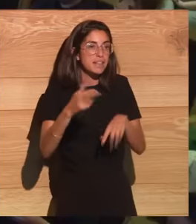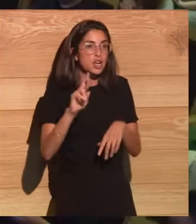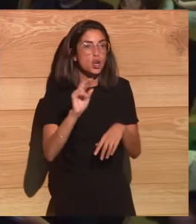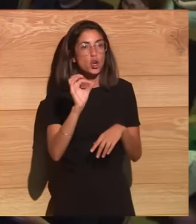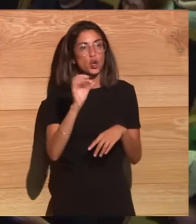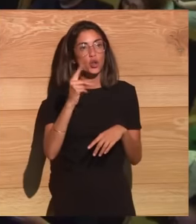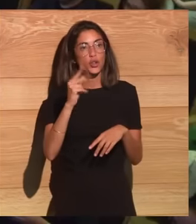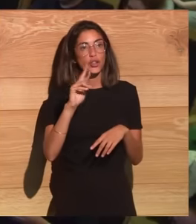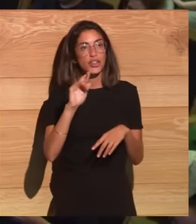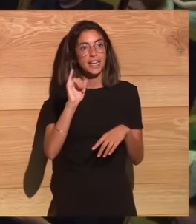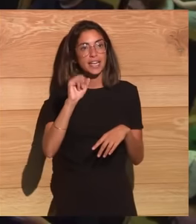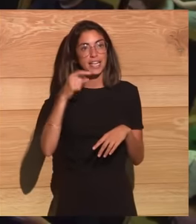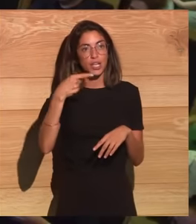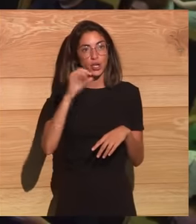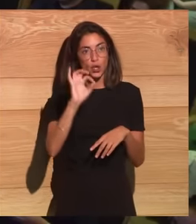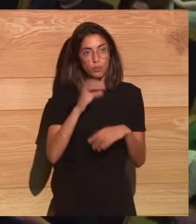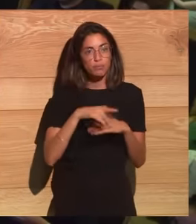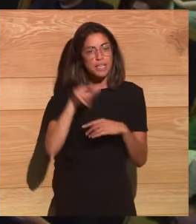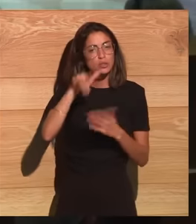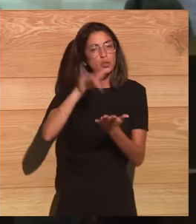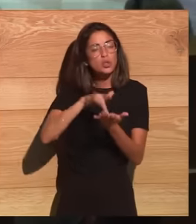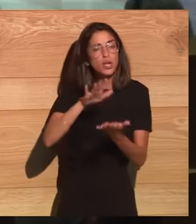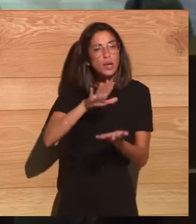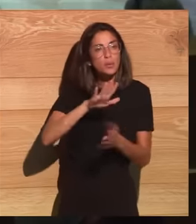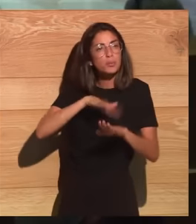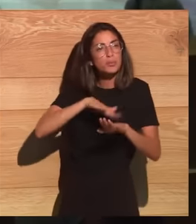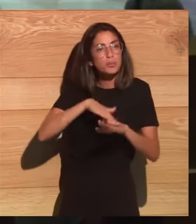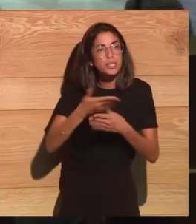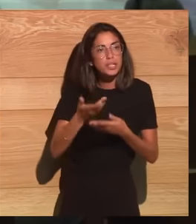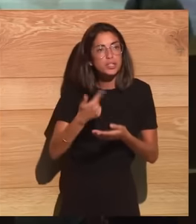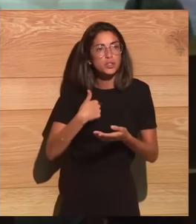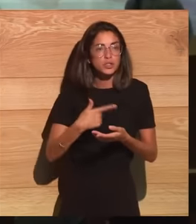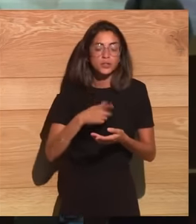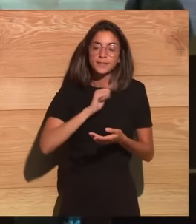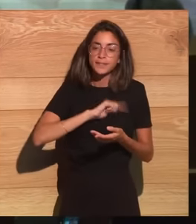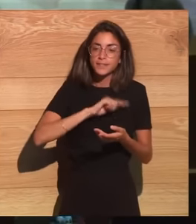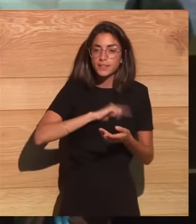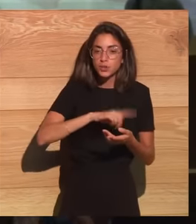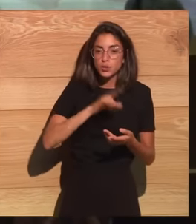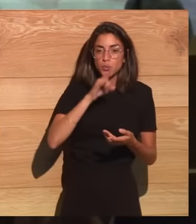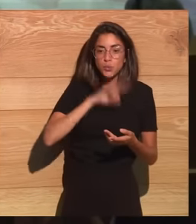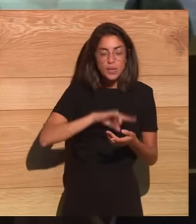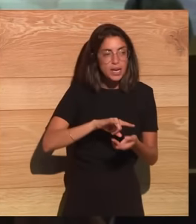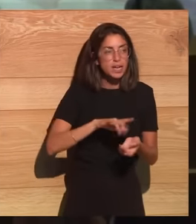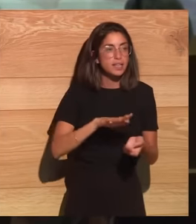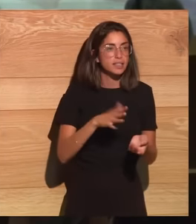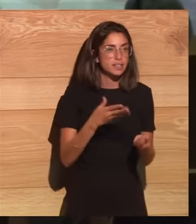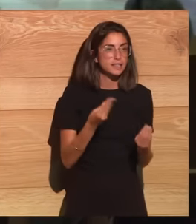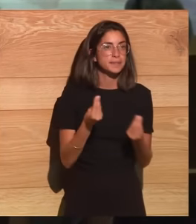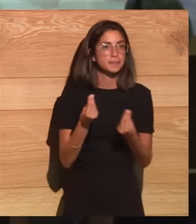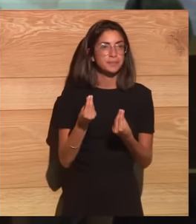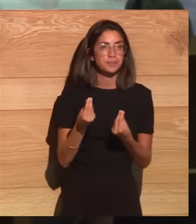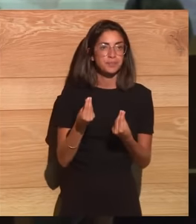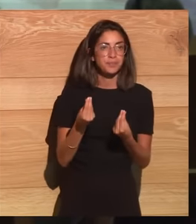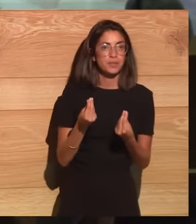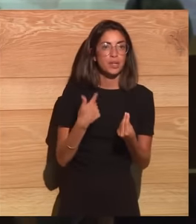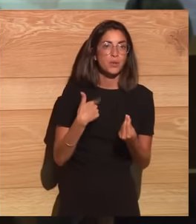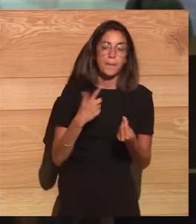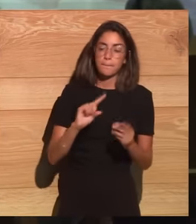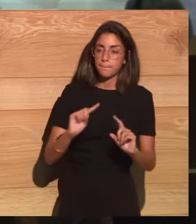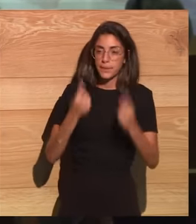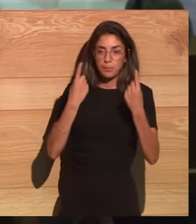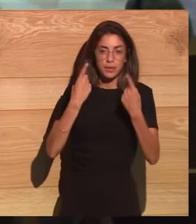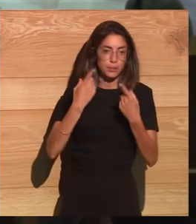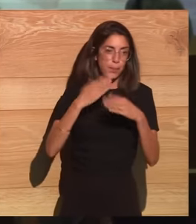¿Por qué pasó eso, Arturo? Explícanoslo. Es que lo he pasado muy mal, de verdad, con el... Es que lo he pasado muy mal con el... O sea, lo primero que tengo que hacer es pediros